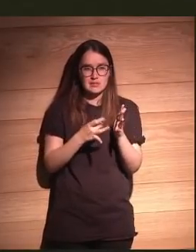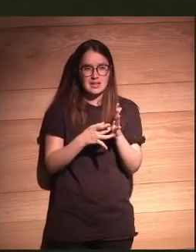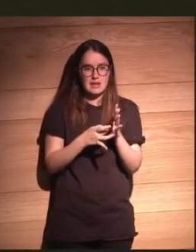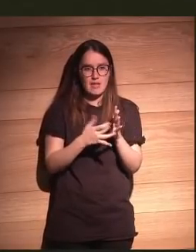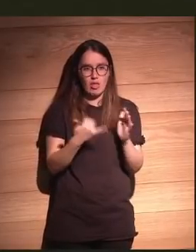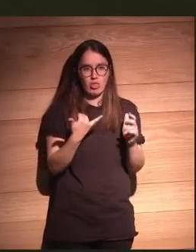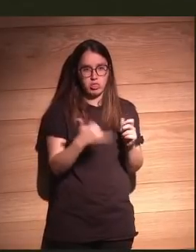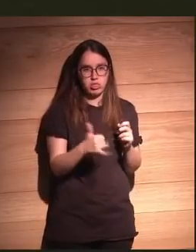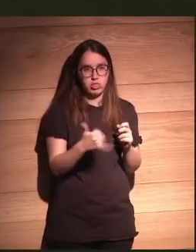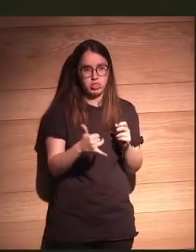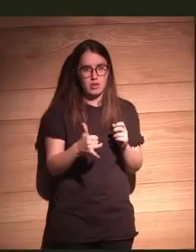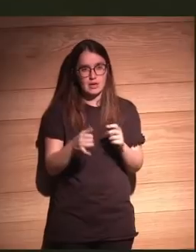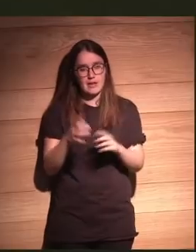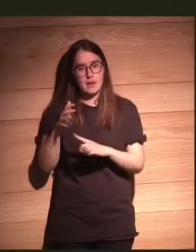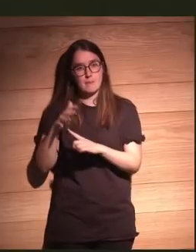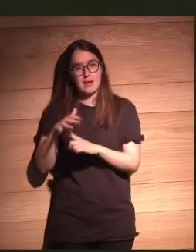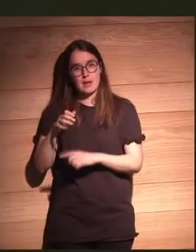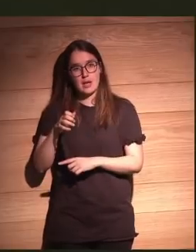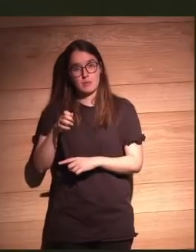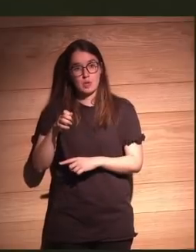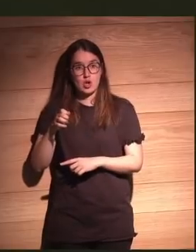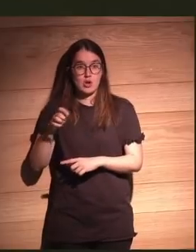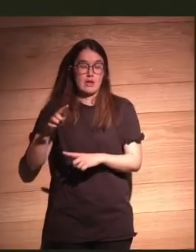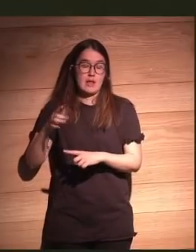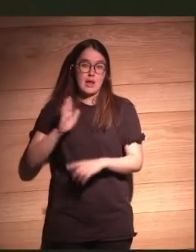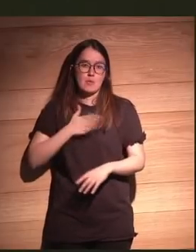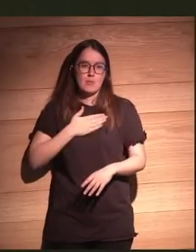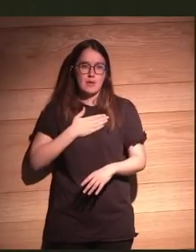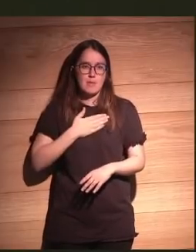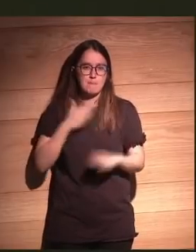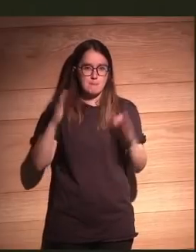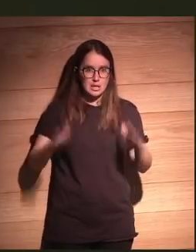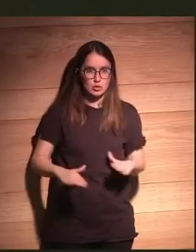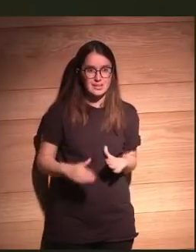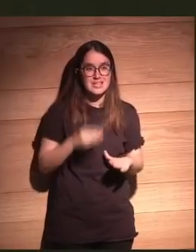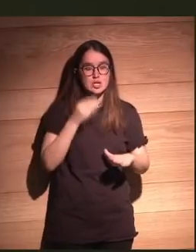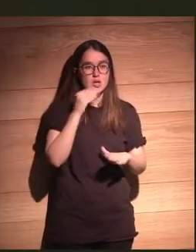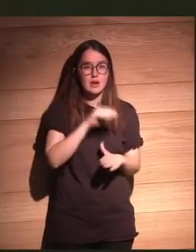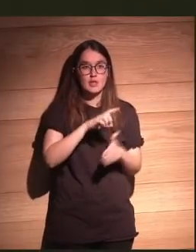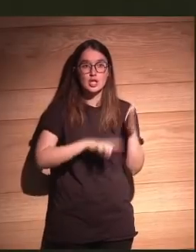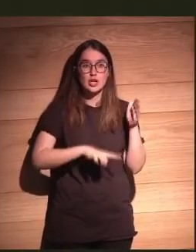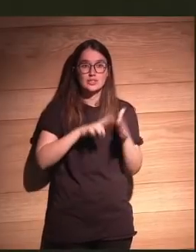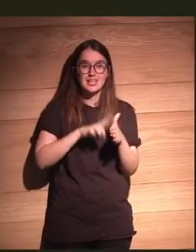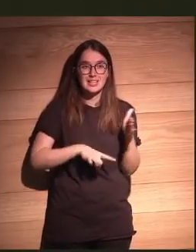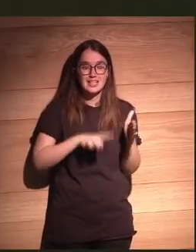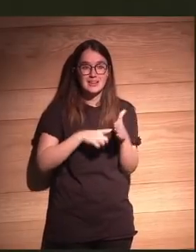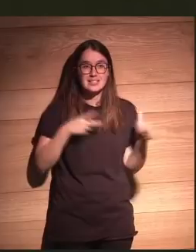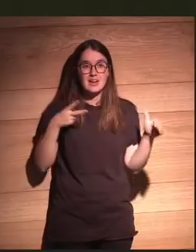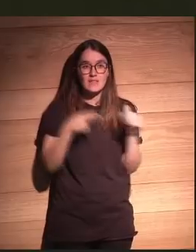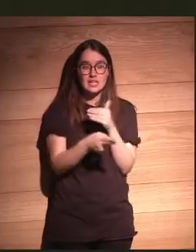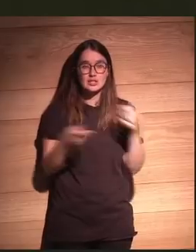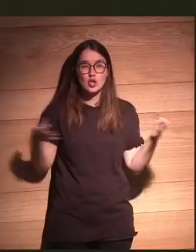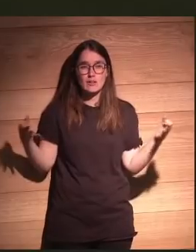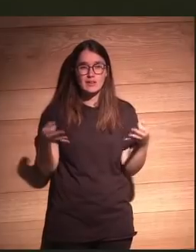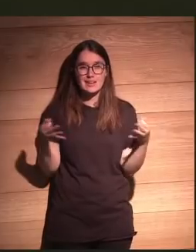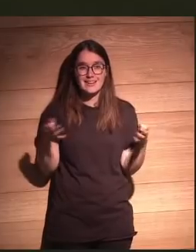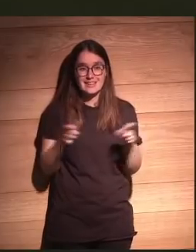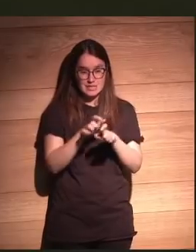inferior que la del parque en propiedad. Ese parque, esa congelación de los alquileres evitó evidentemente que